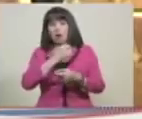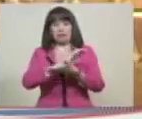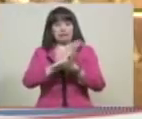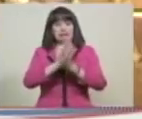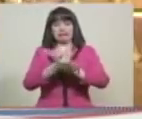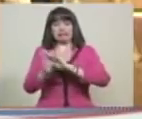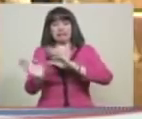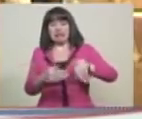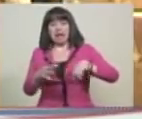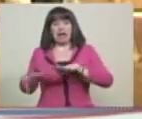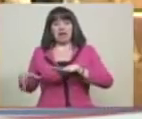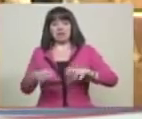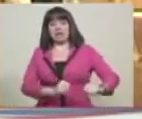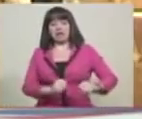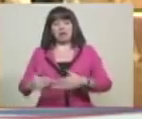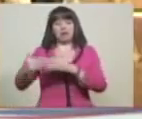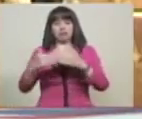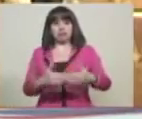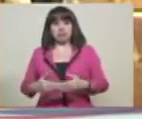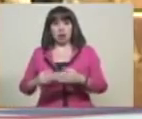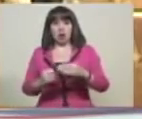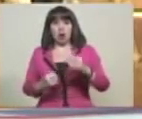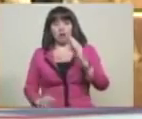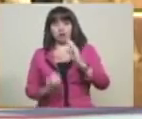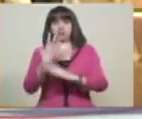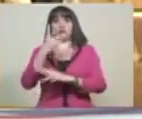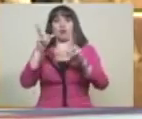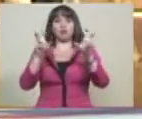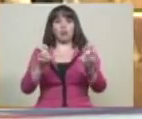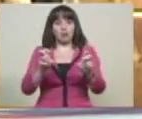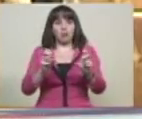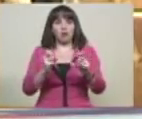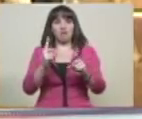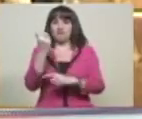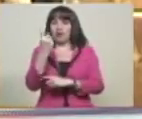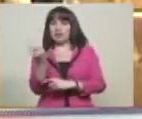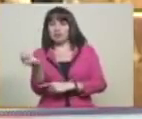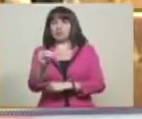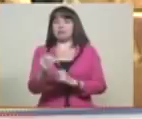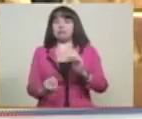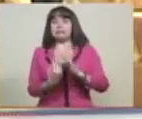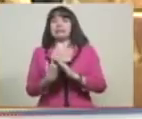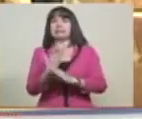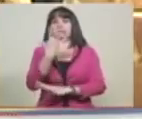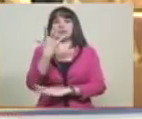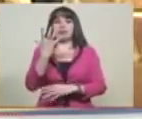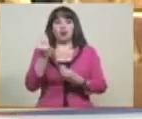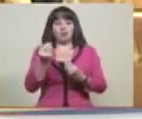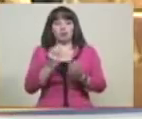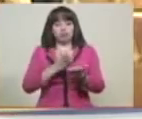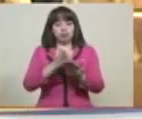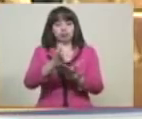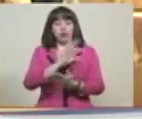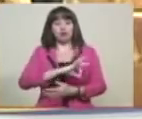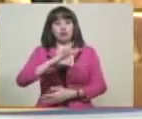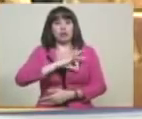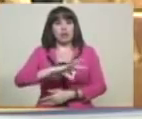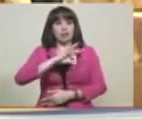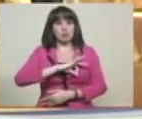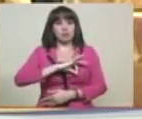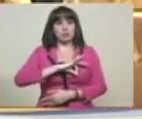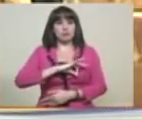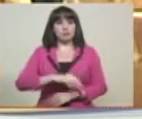el capitalismo neoliberal, y lo nuevo que no termina de nacer, el modelo productivo rumbo al socialismo, nosotros en estos años